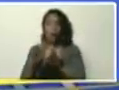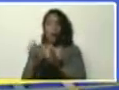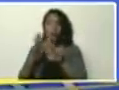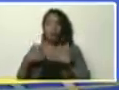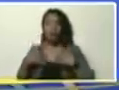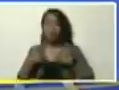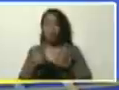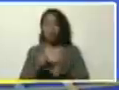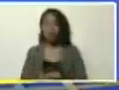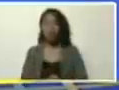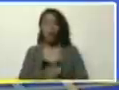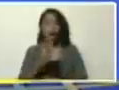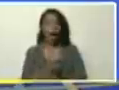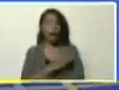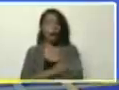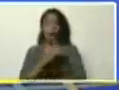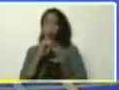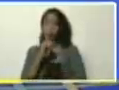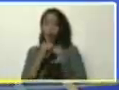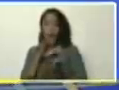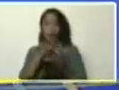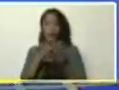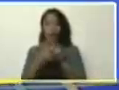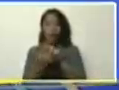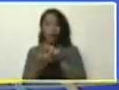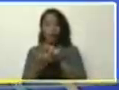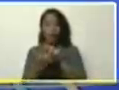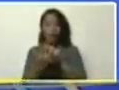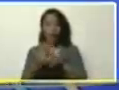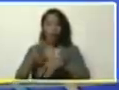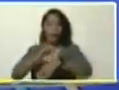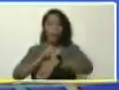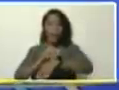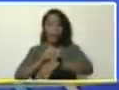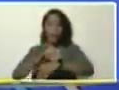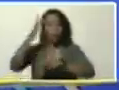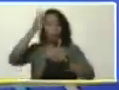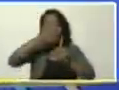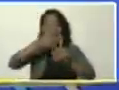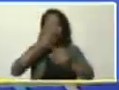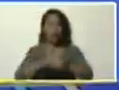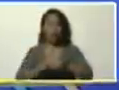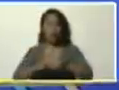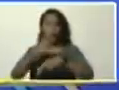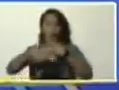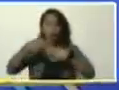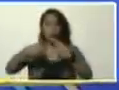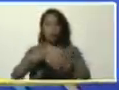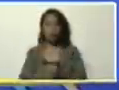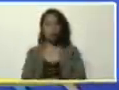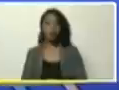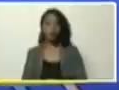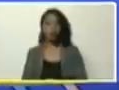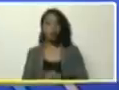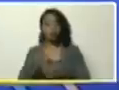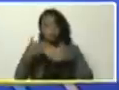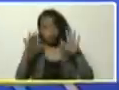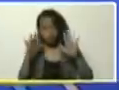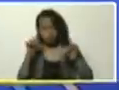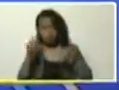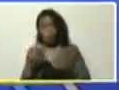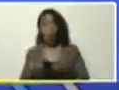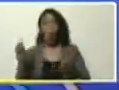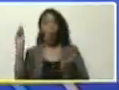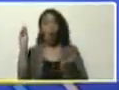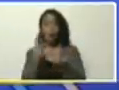salud, antes no teníamos en el barrio el médico formado en tiempos de revolución. Si bien tenemos que volver